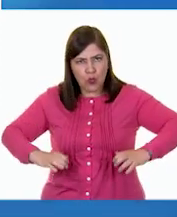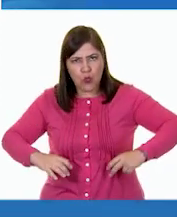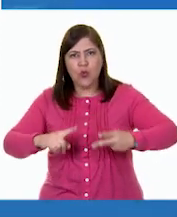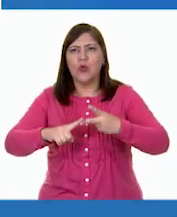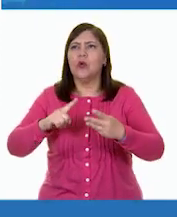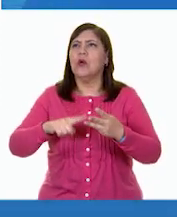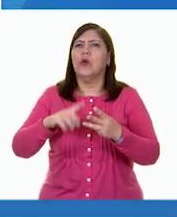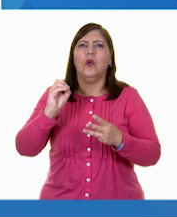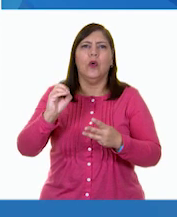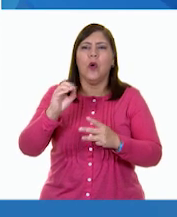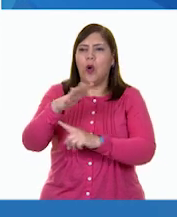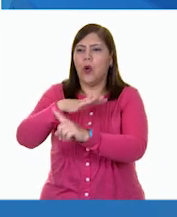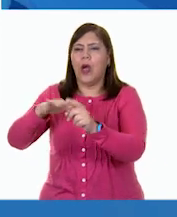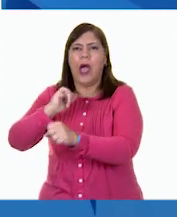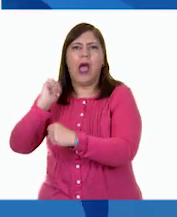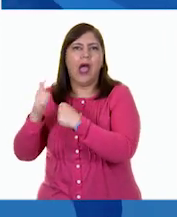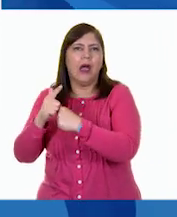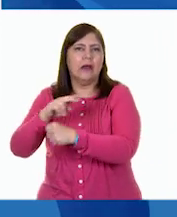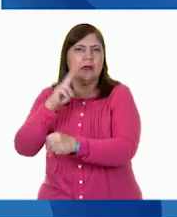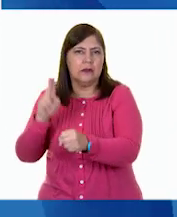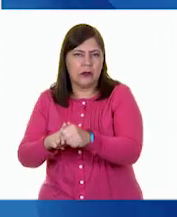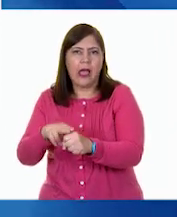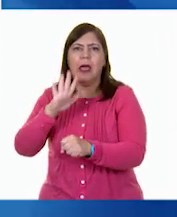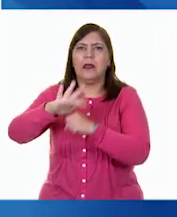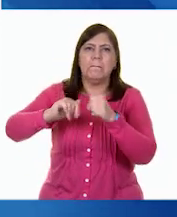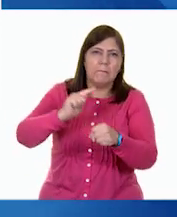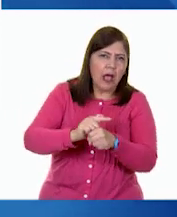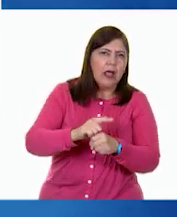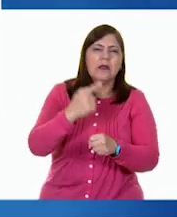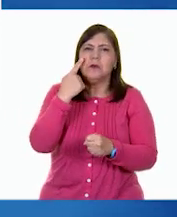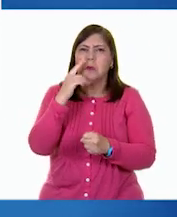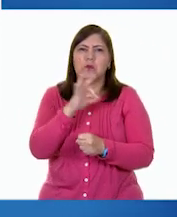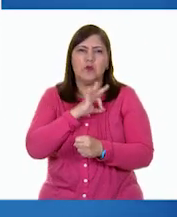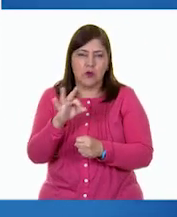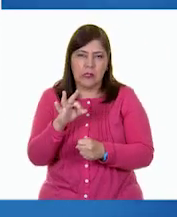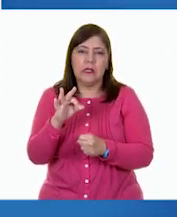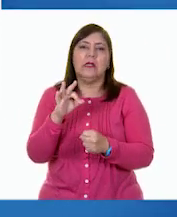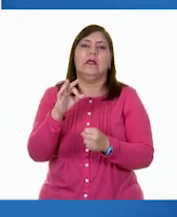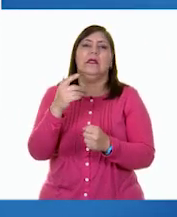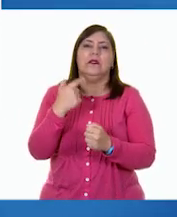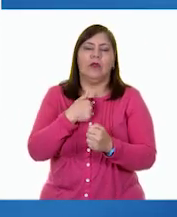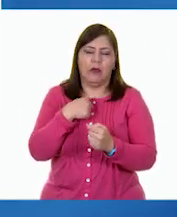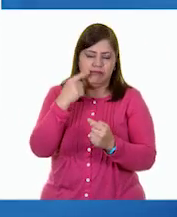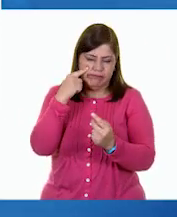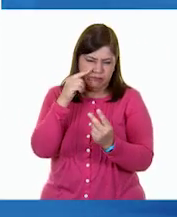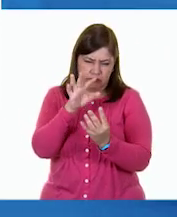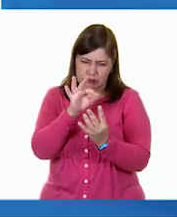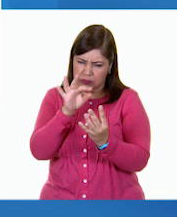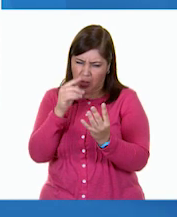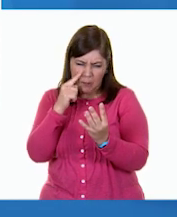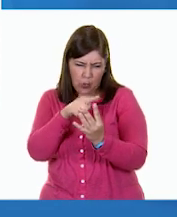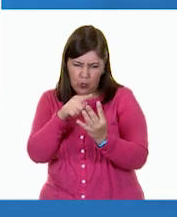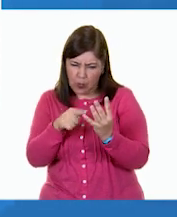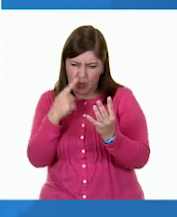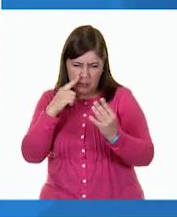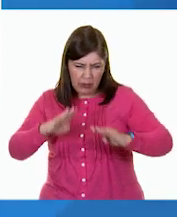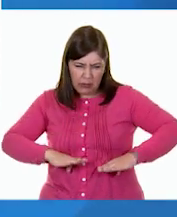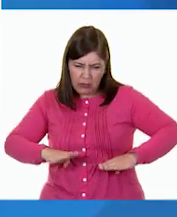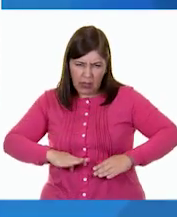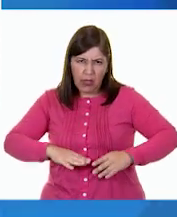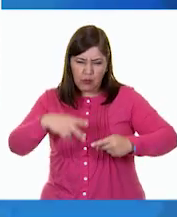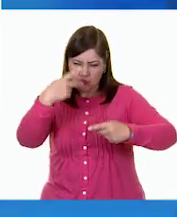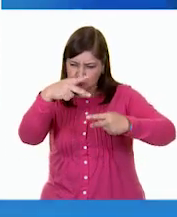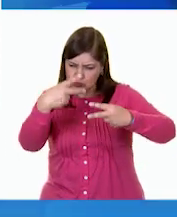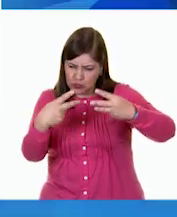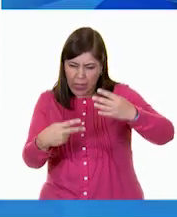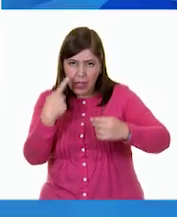de la naturaleza, un animal, etc. Define sus características y cualidades. Estas pueden ser